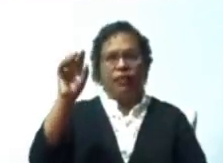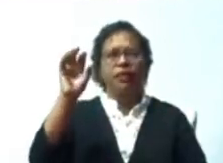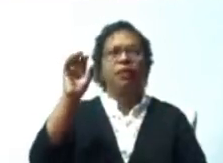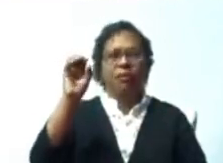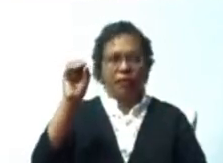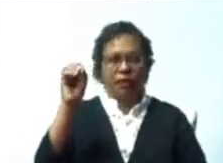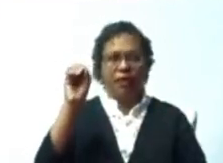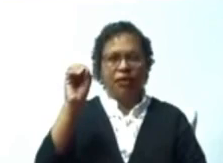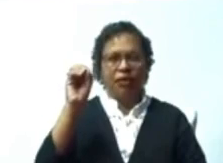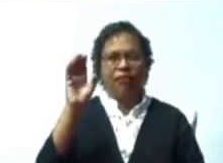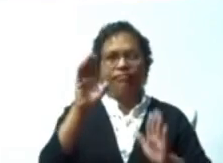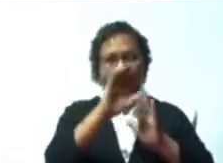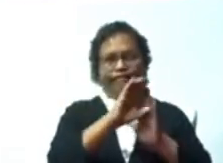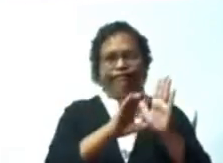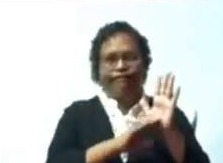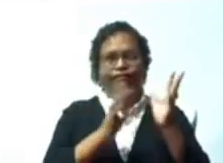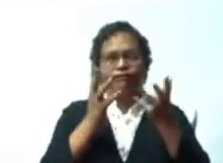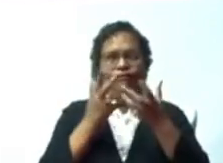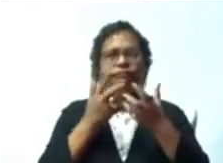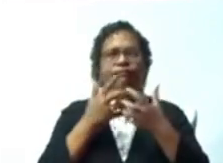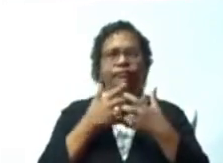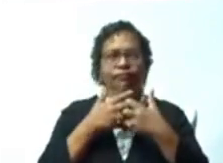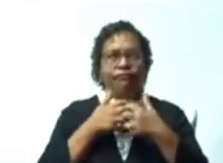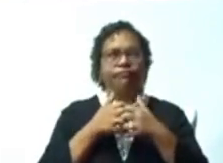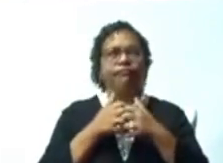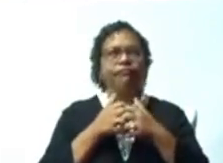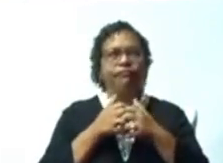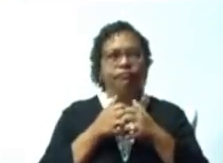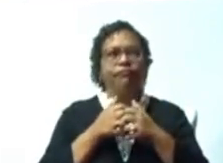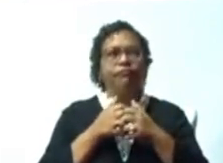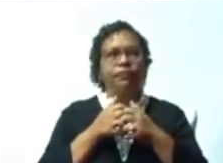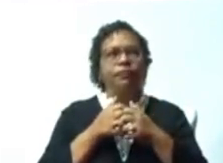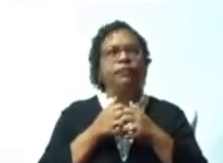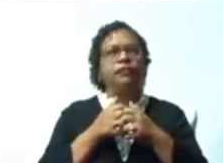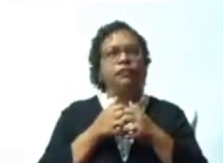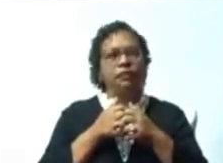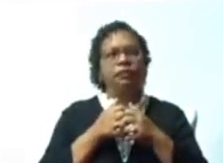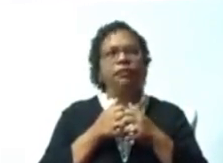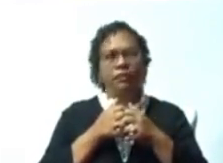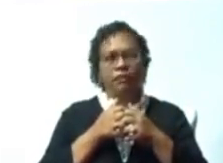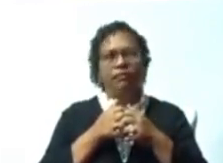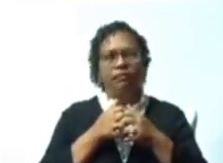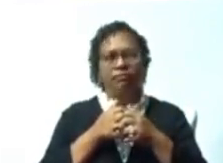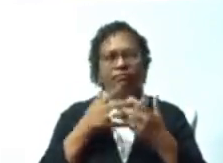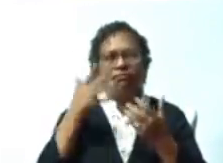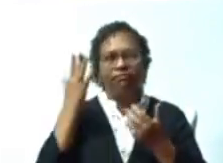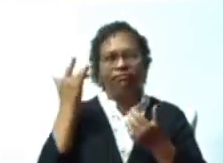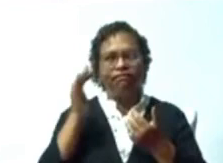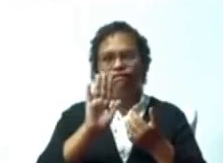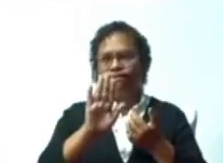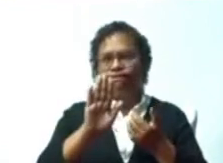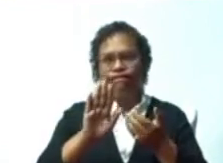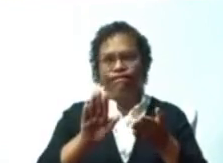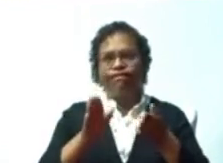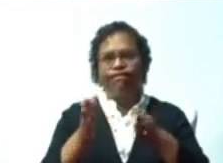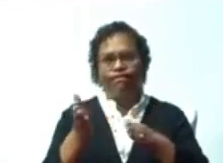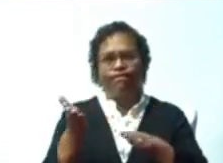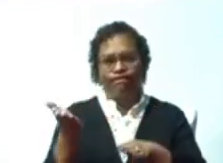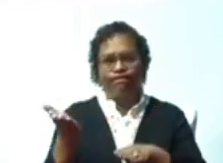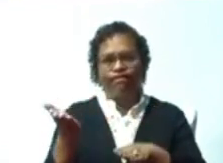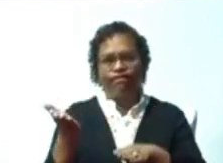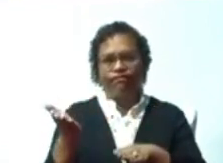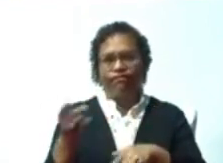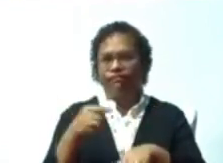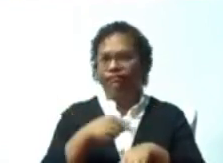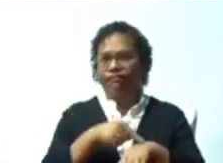Constitución nos prevé ante la irreparable pérdida del colega ido tiempo